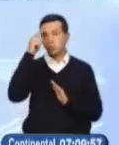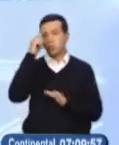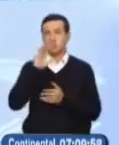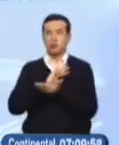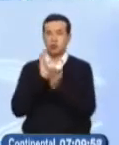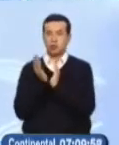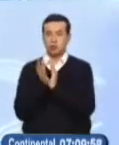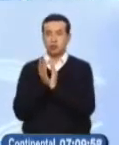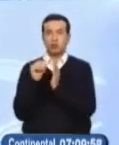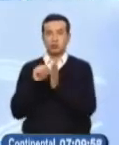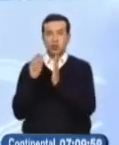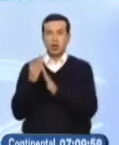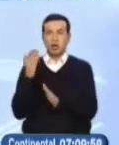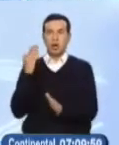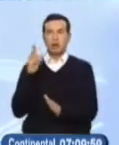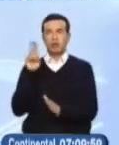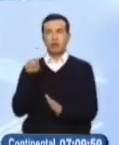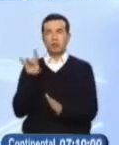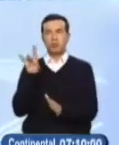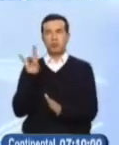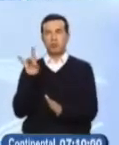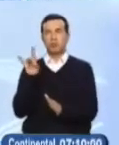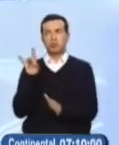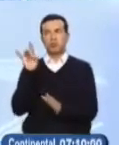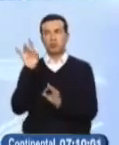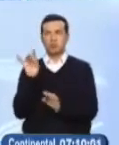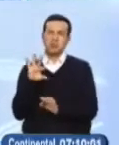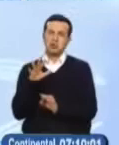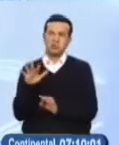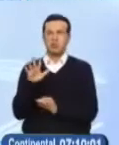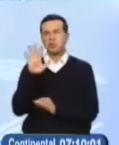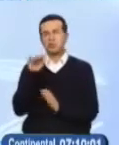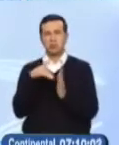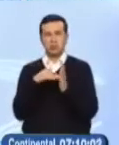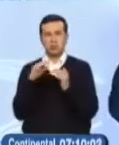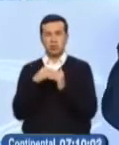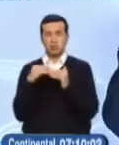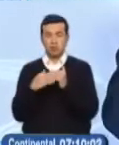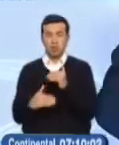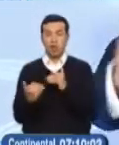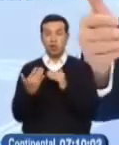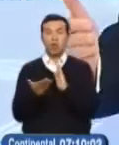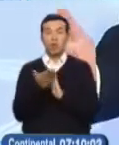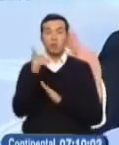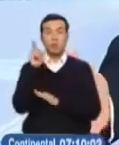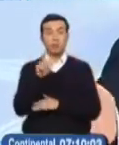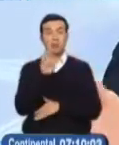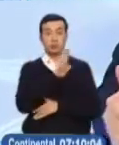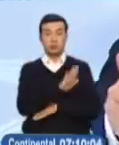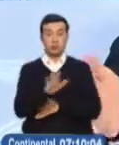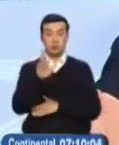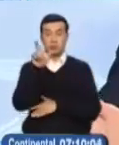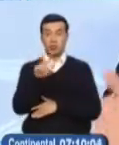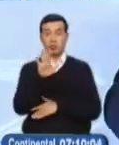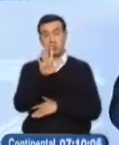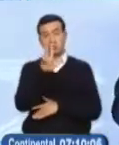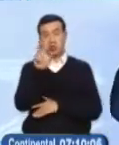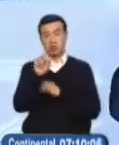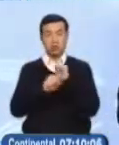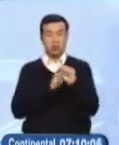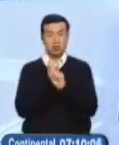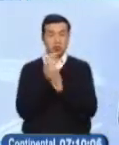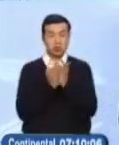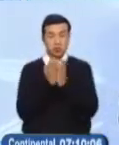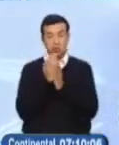antes del 2008 llegaba alrededor hasta cinco mil dólares habrá una persona que tiene 30 años de